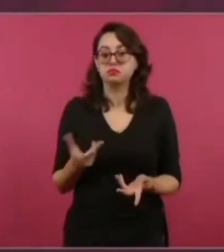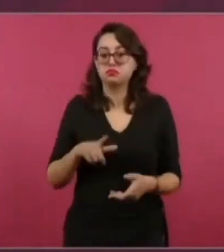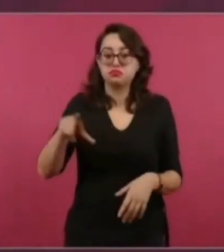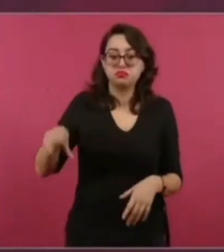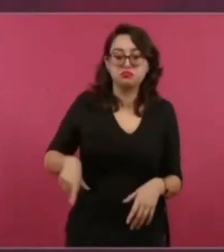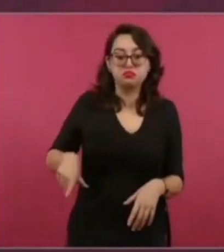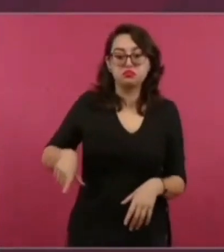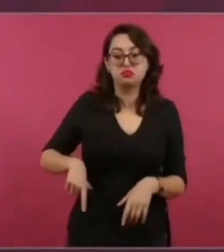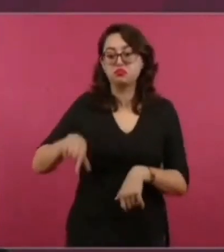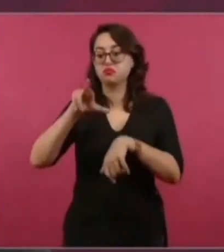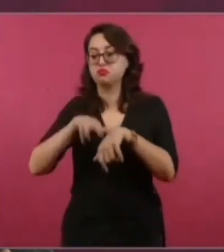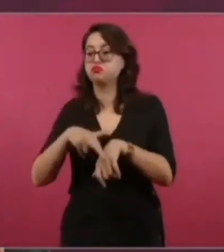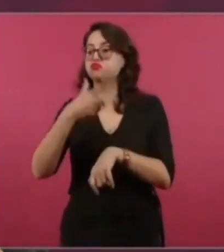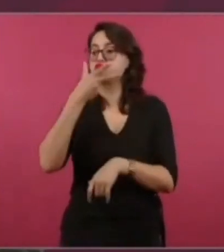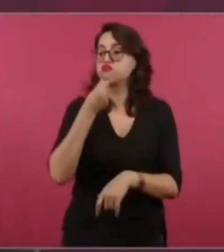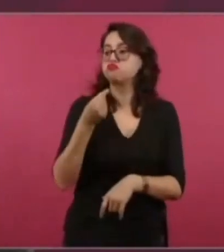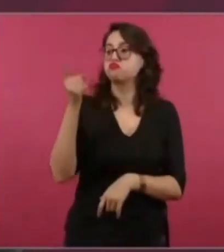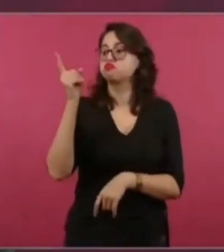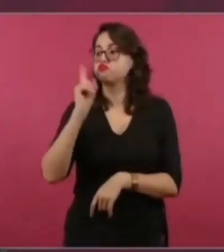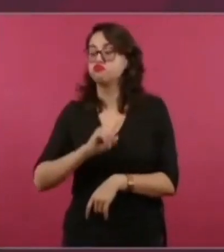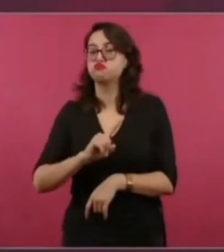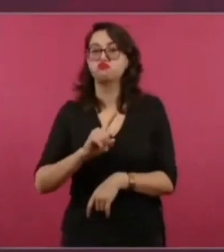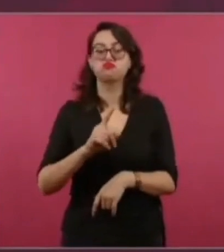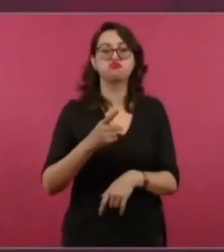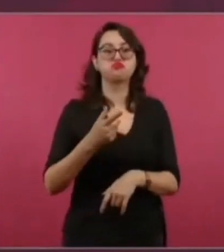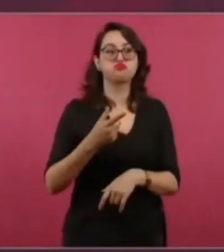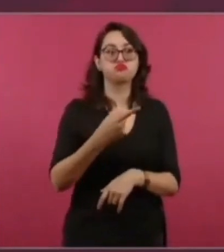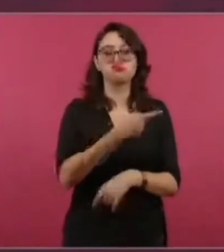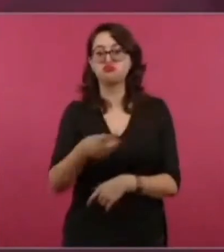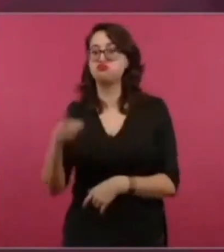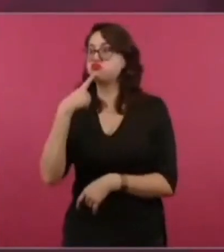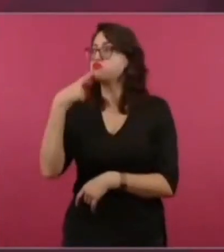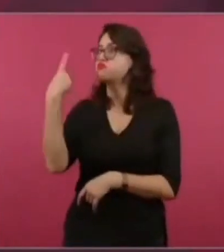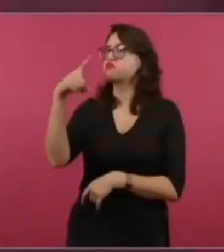en los estados, ¿ustedes no promovieron controversias?